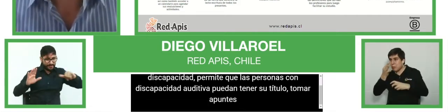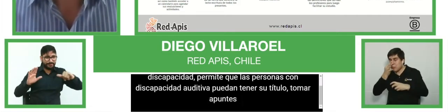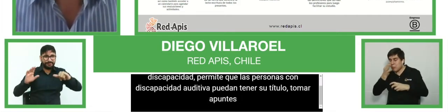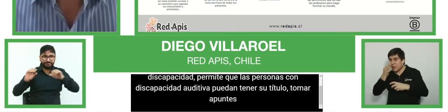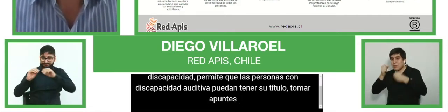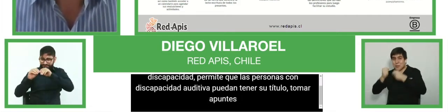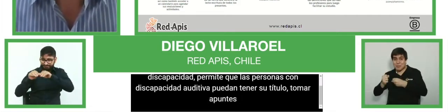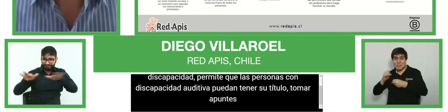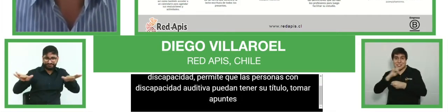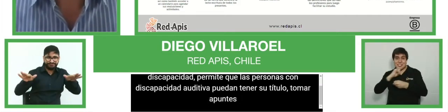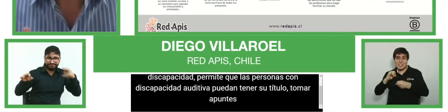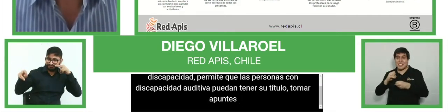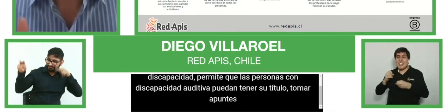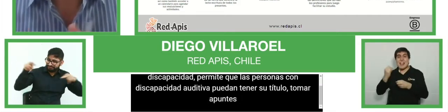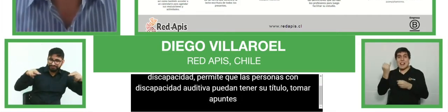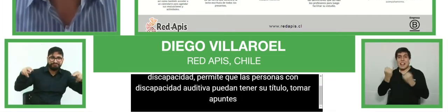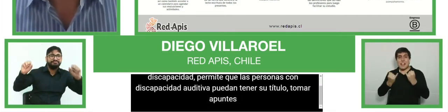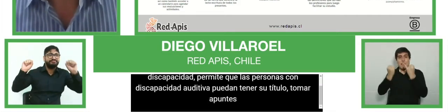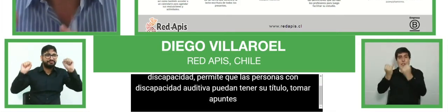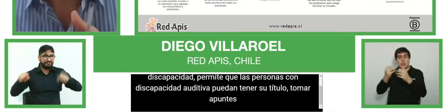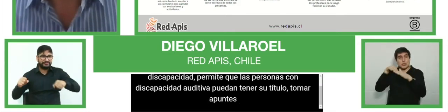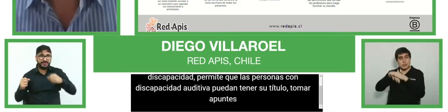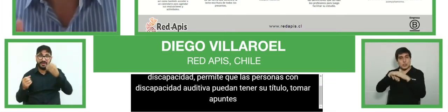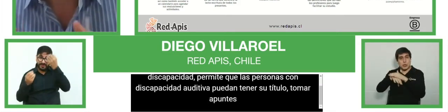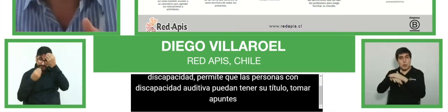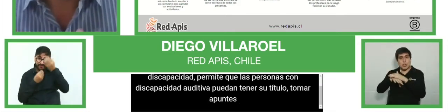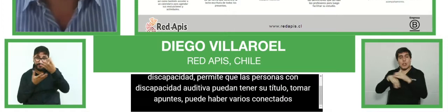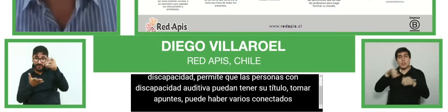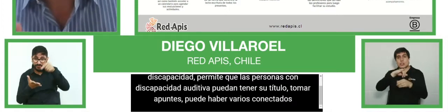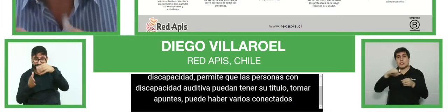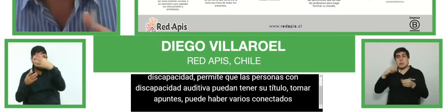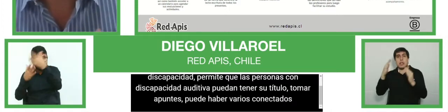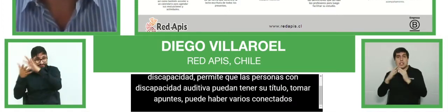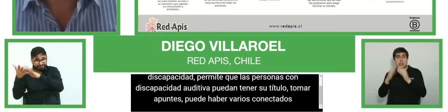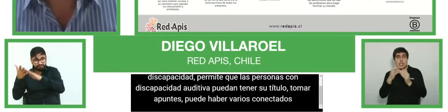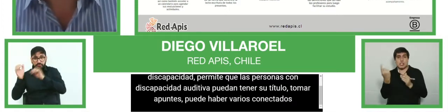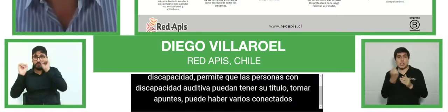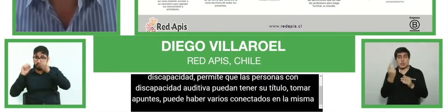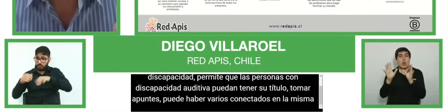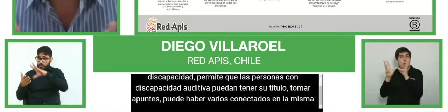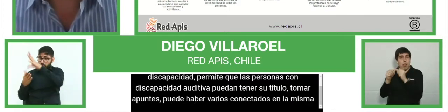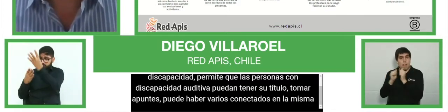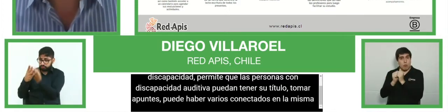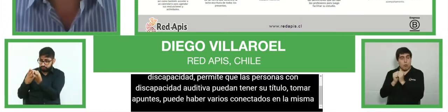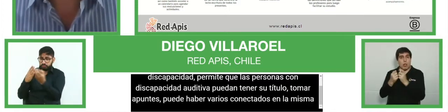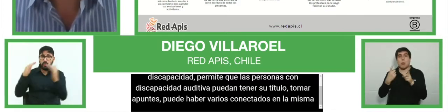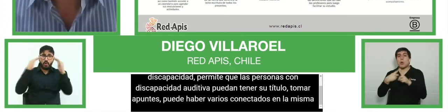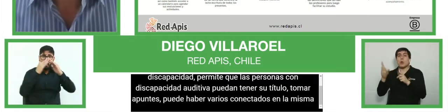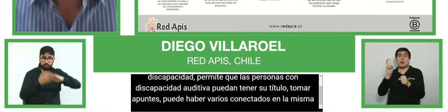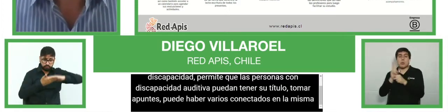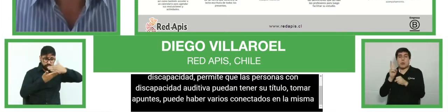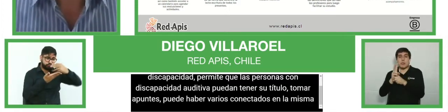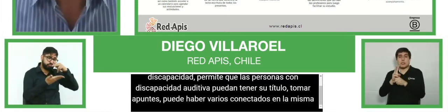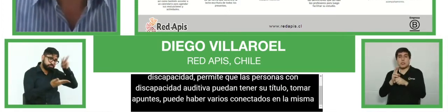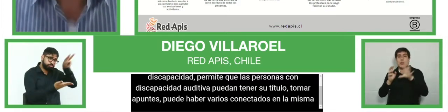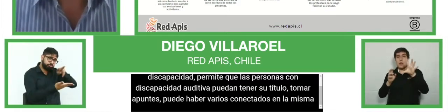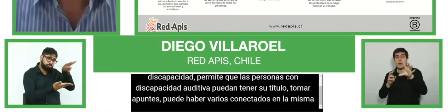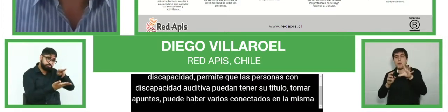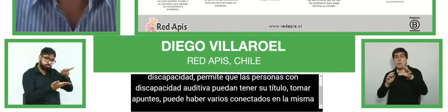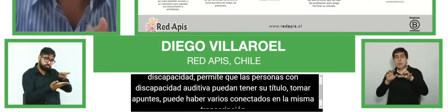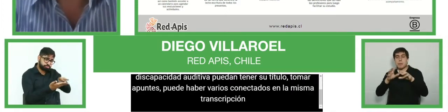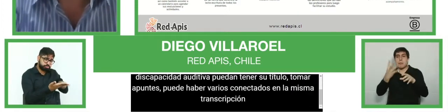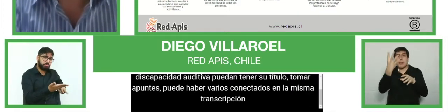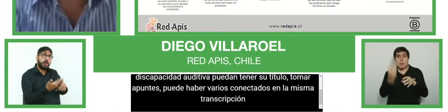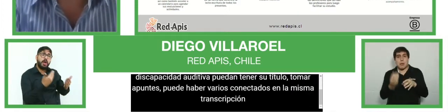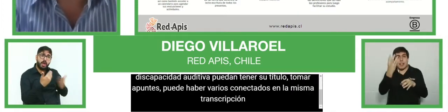guardado. Y el estudiante después, en su casa, con su familia, con profesores, puede rescatar el texto, y la familia